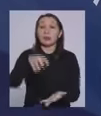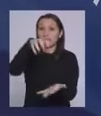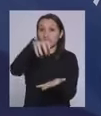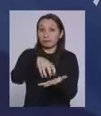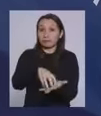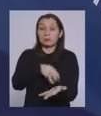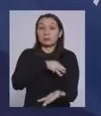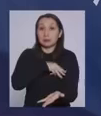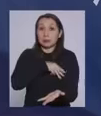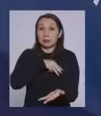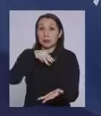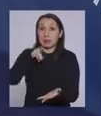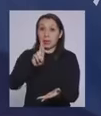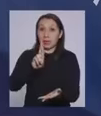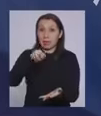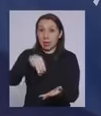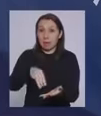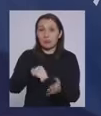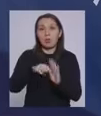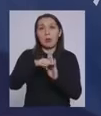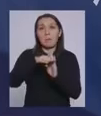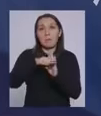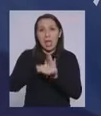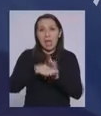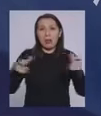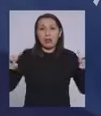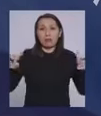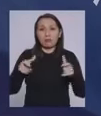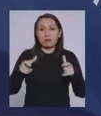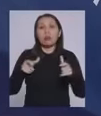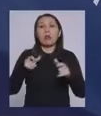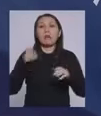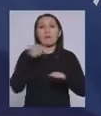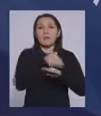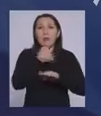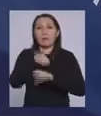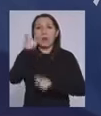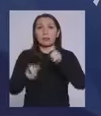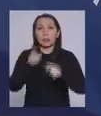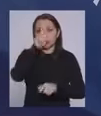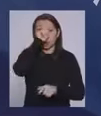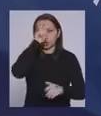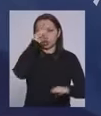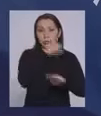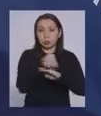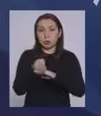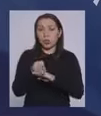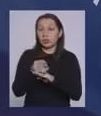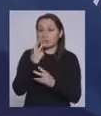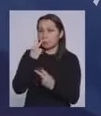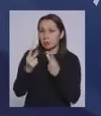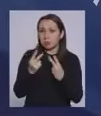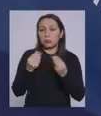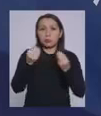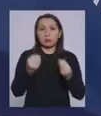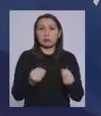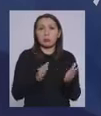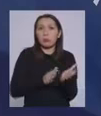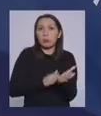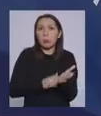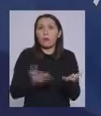metropolitana ha bajado su presión asistencial y eso lo podemos